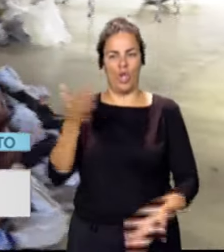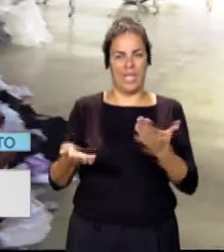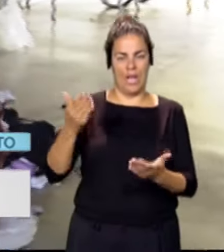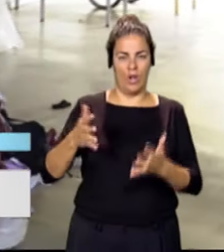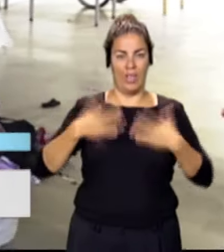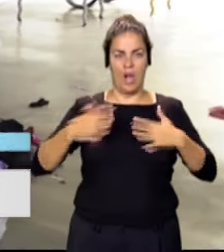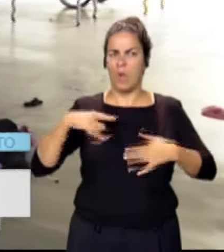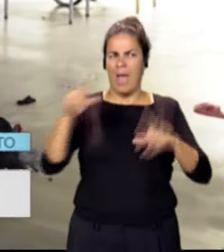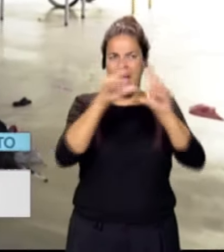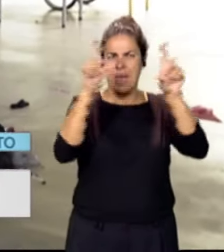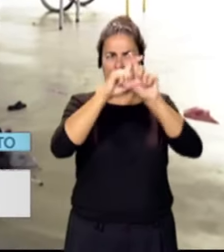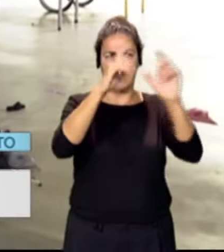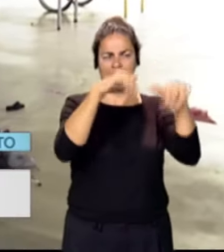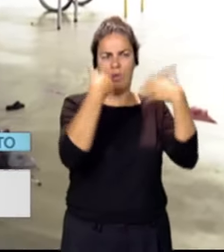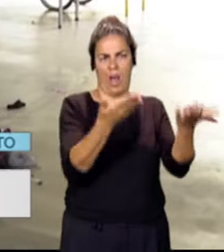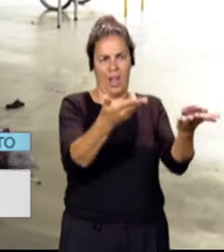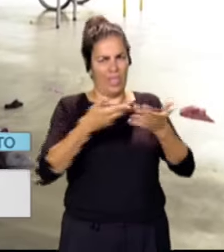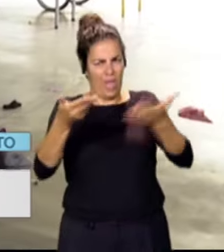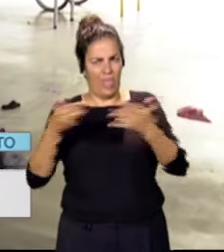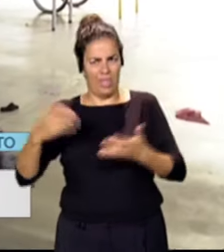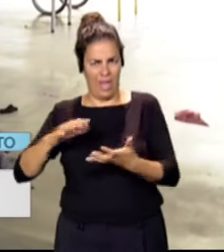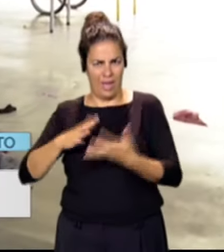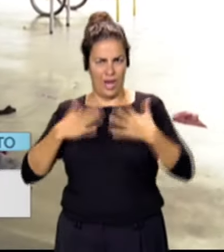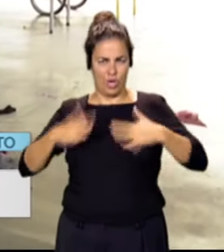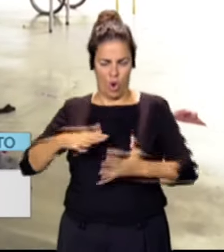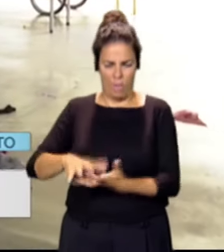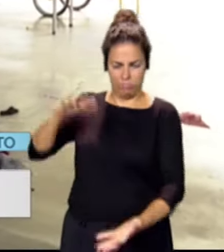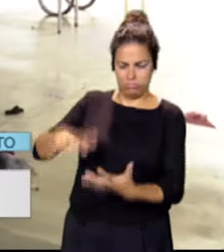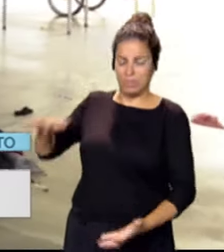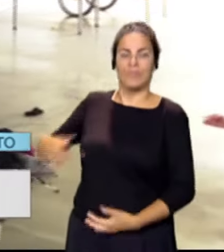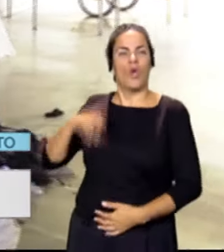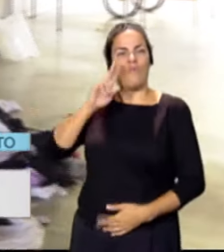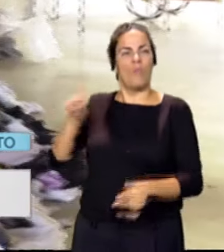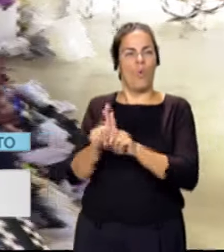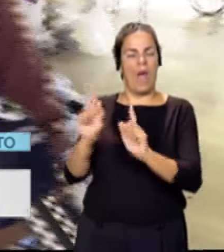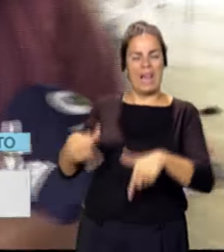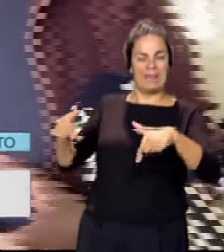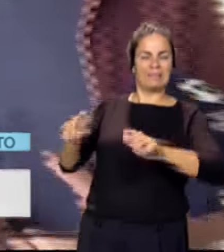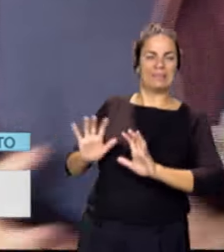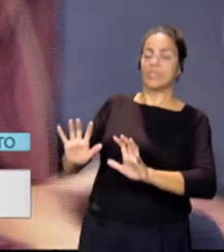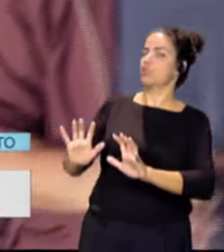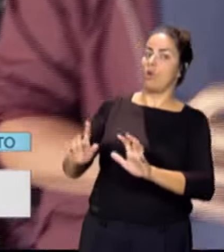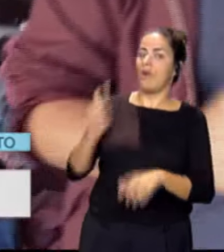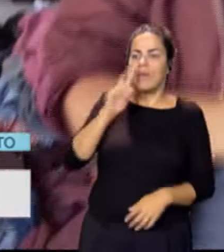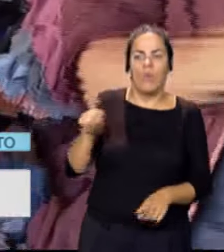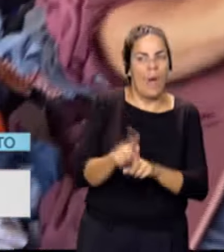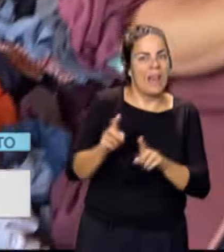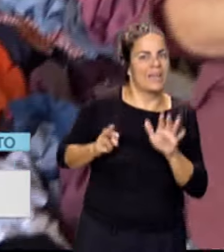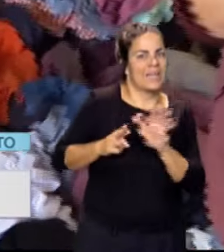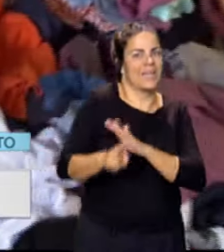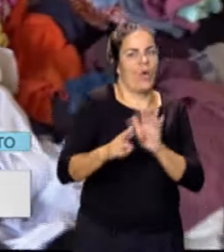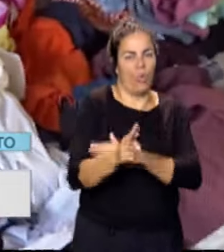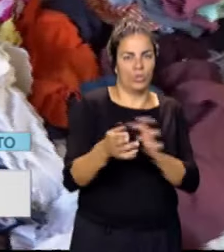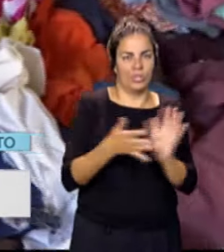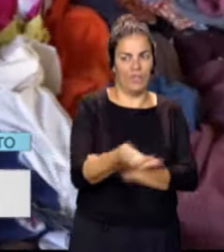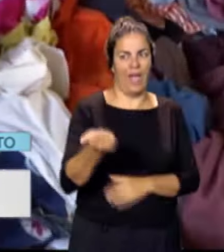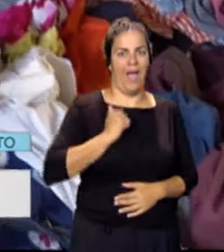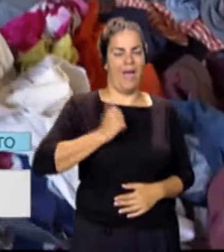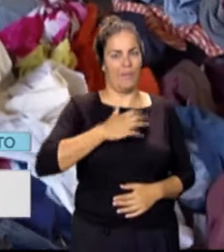empresas cediendo toda esta ropa y no lo queremos ver como un residuo lo queremos ver como un recurso una potencialidad para que efectivamente Con esta ropa se